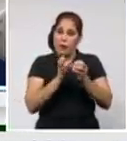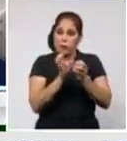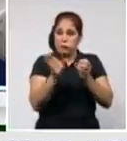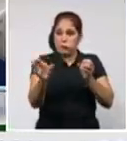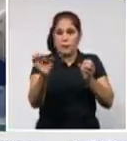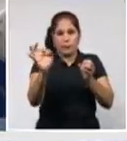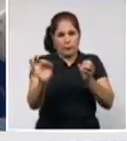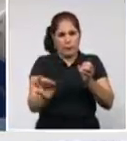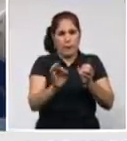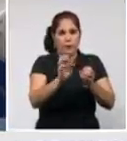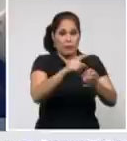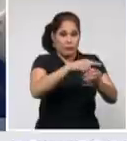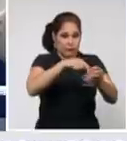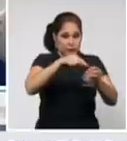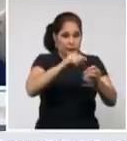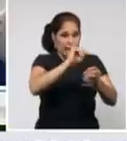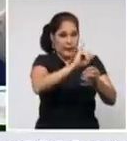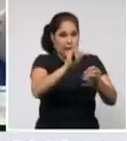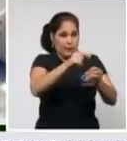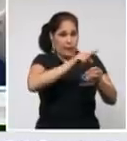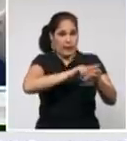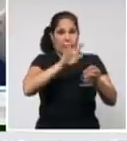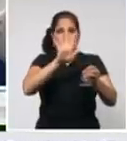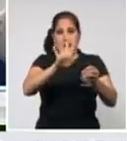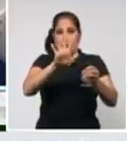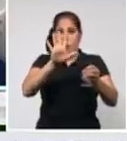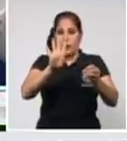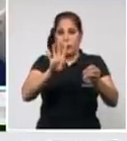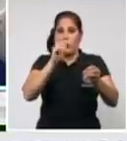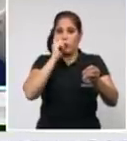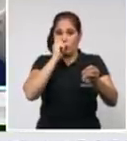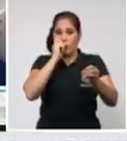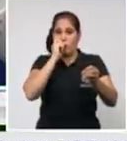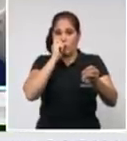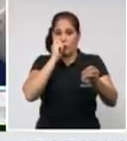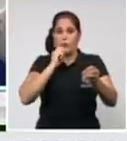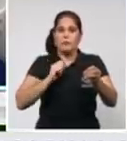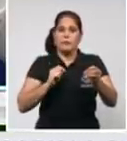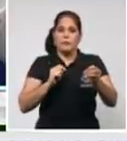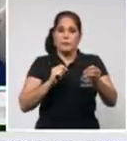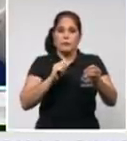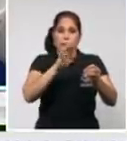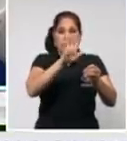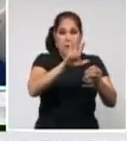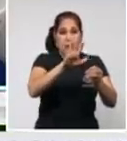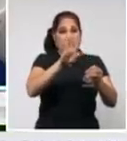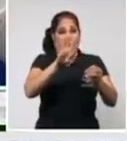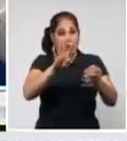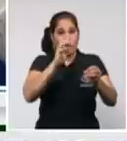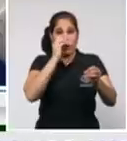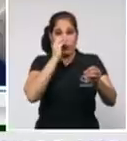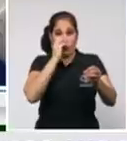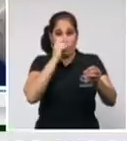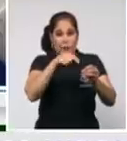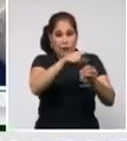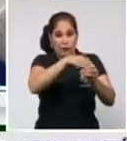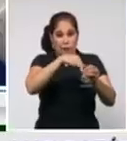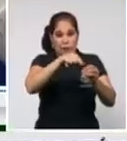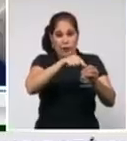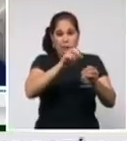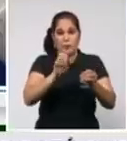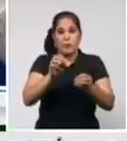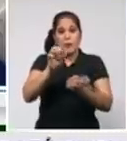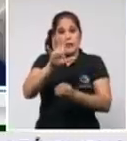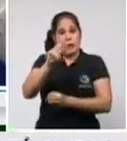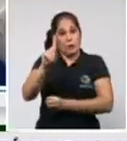54 del sexo masculino, y ahora sí nos fuimos por encima, el 51% de todos los diagnosticados en Cuba